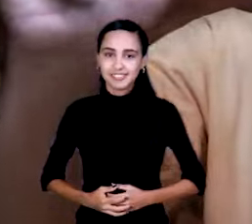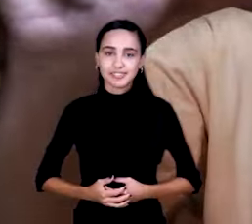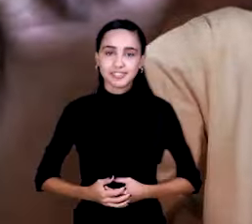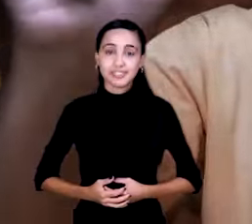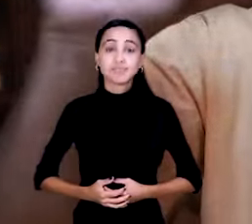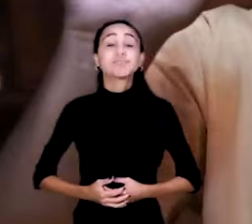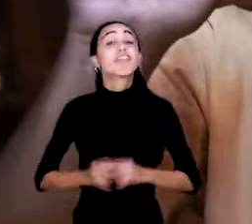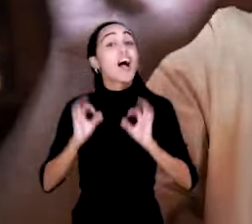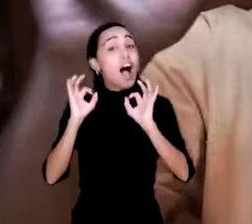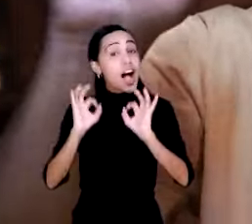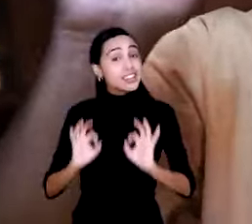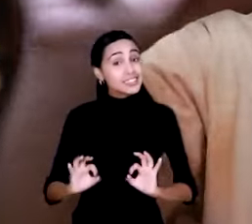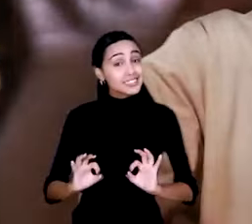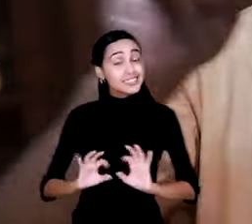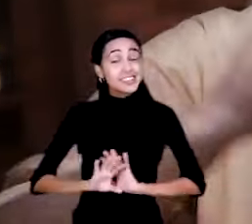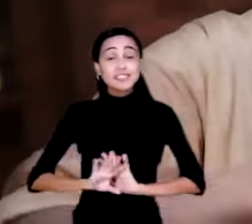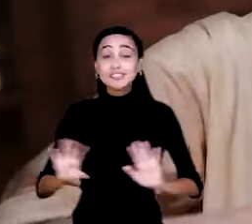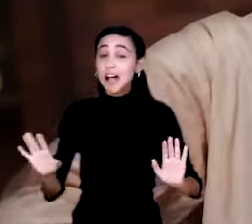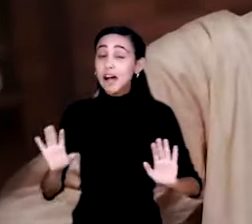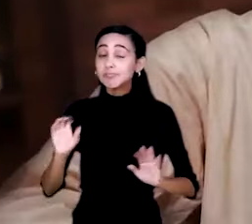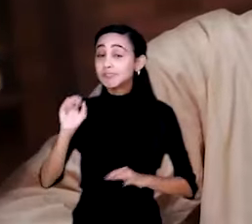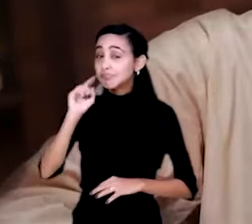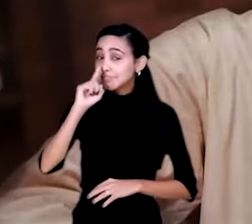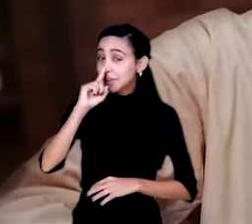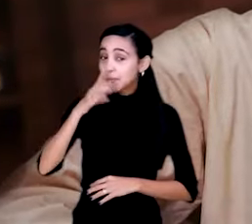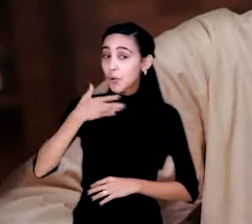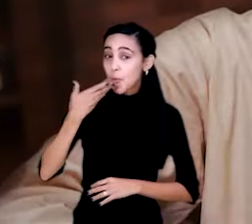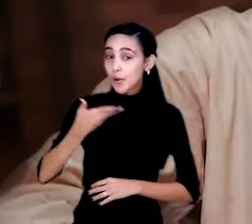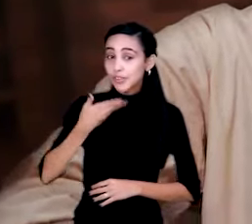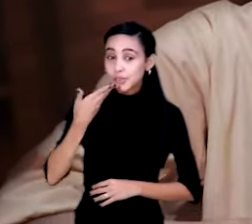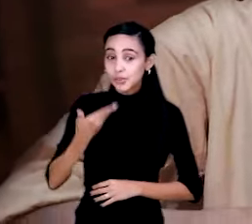Y así termina la historia.